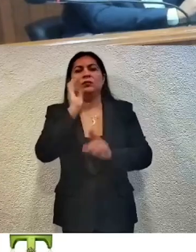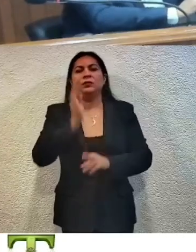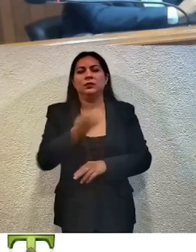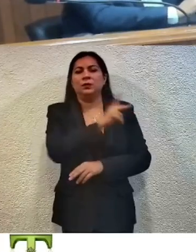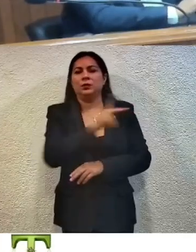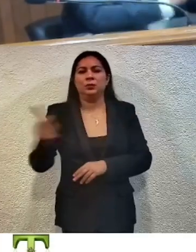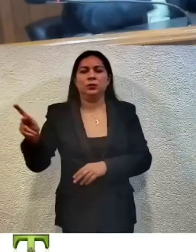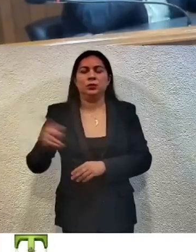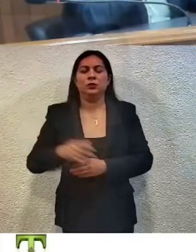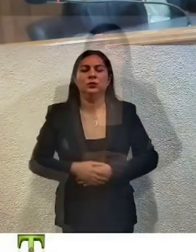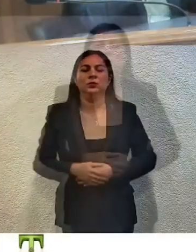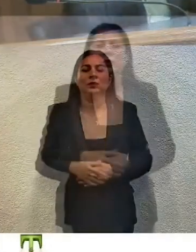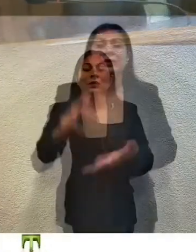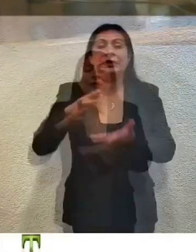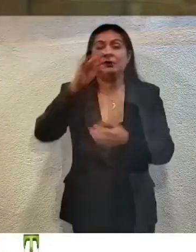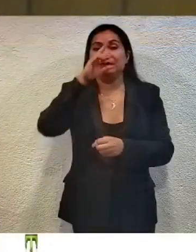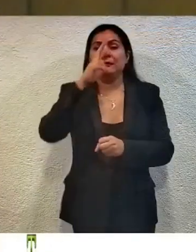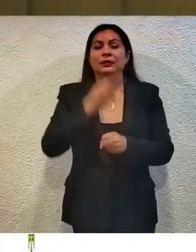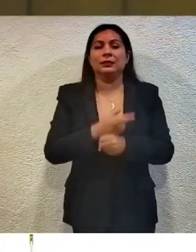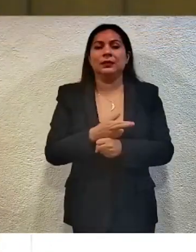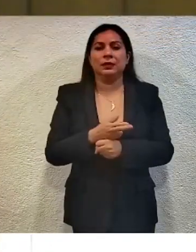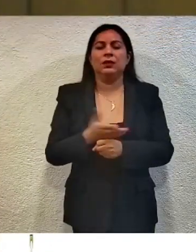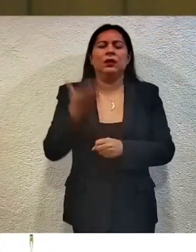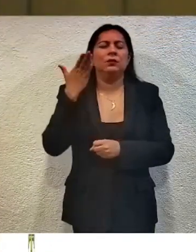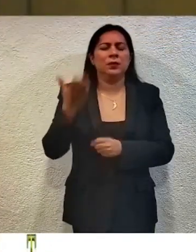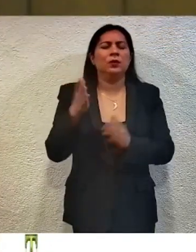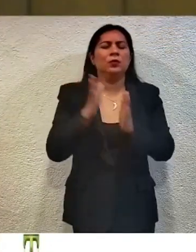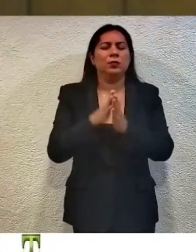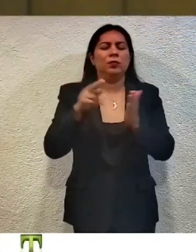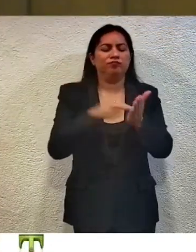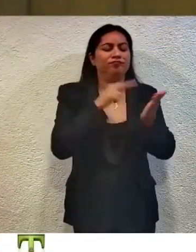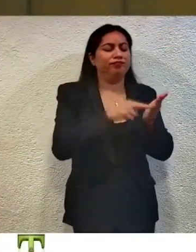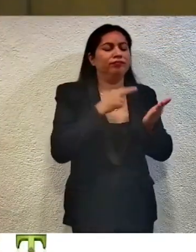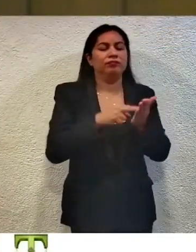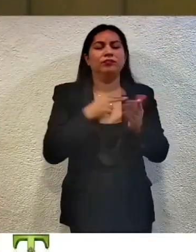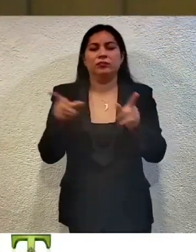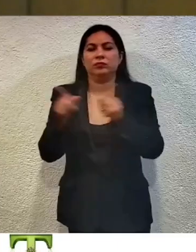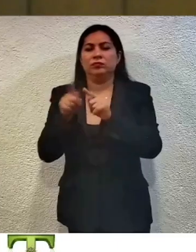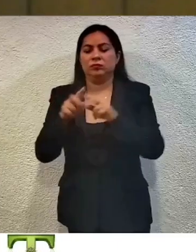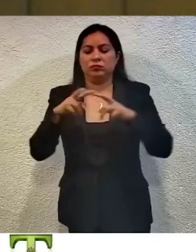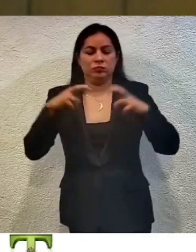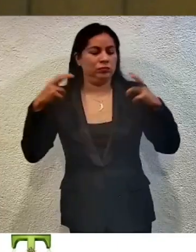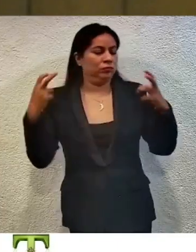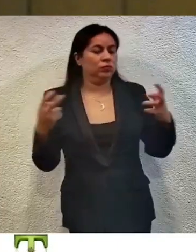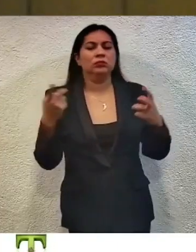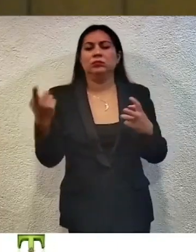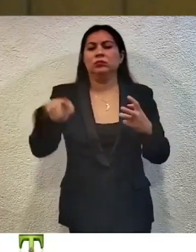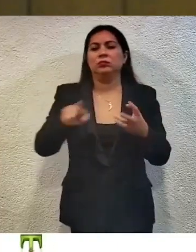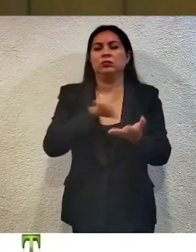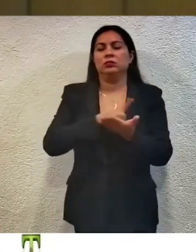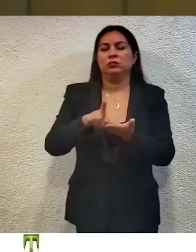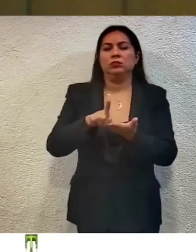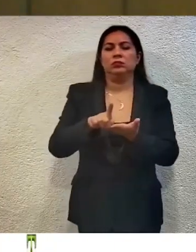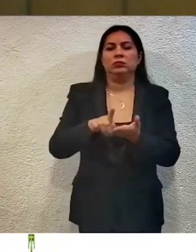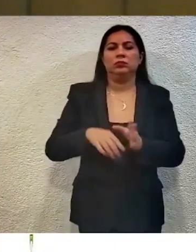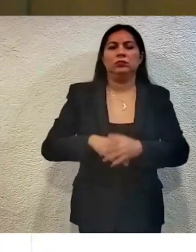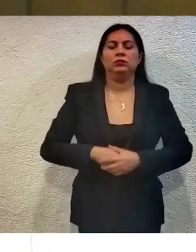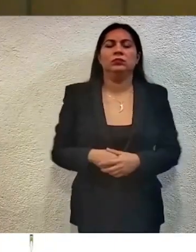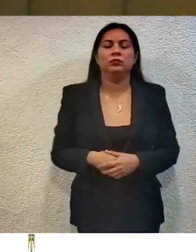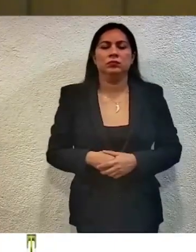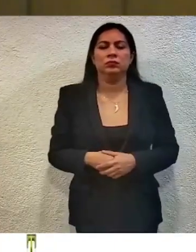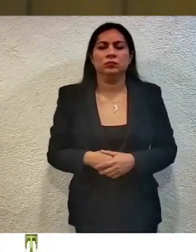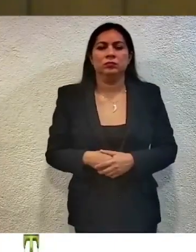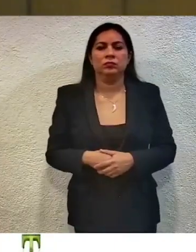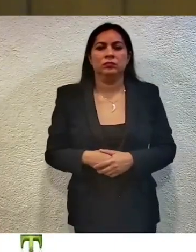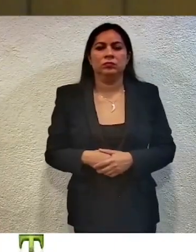por unanimidad de votos. Gracias, secretaria. Le solicito recabar las firmas a la conclusión de esta sesión y, en consecuencia, notificarla como en